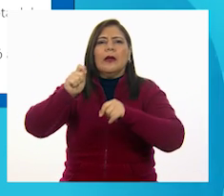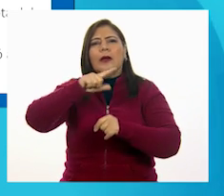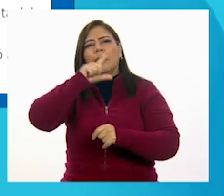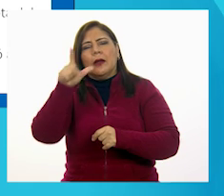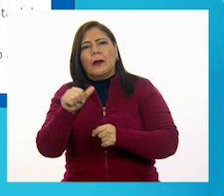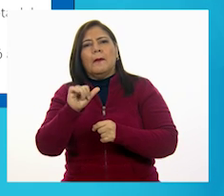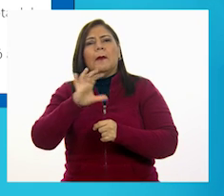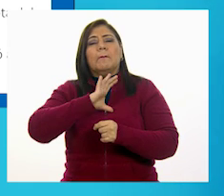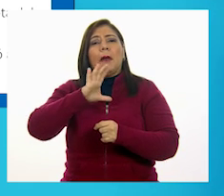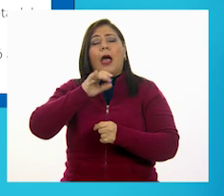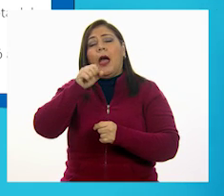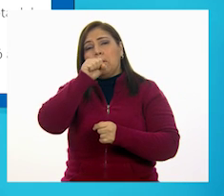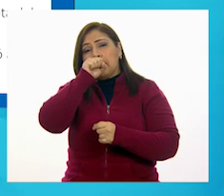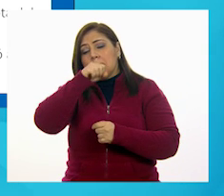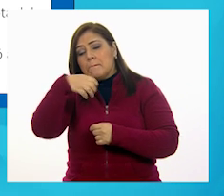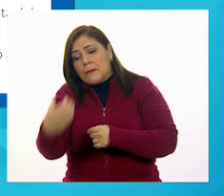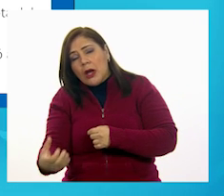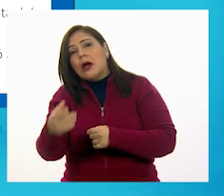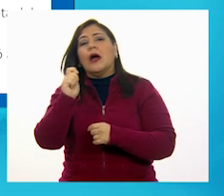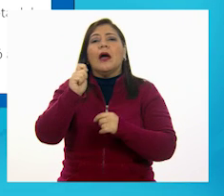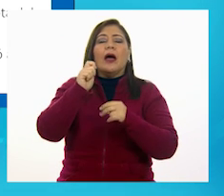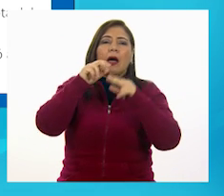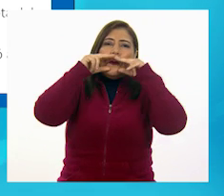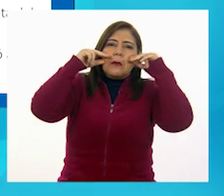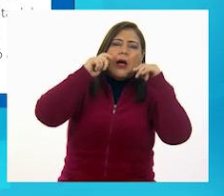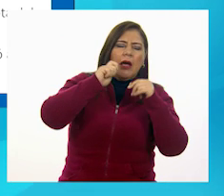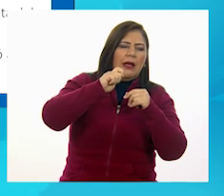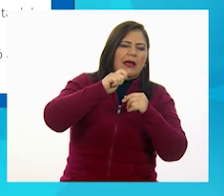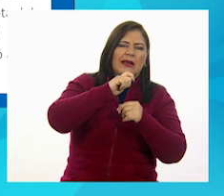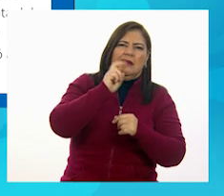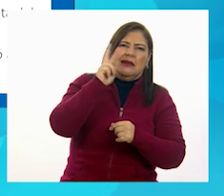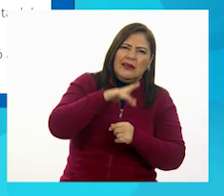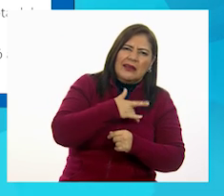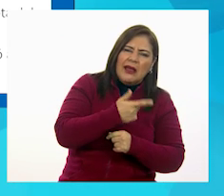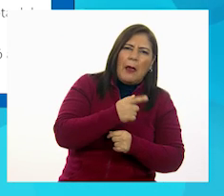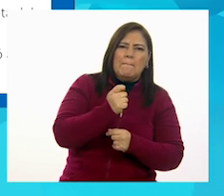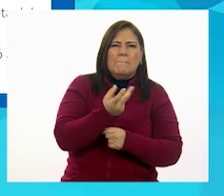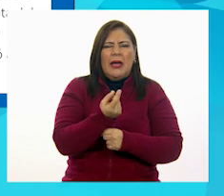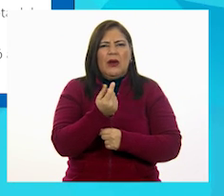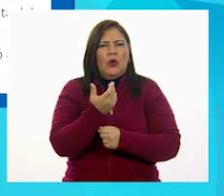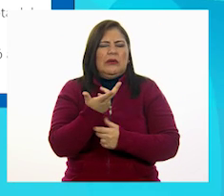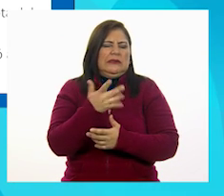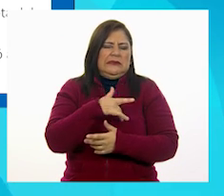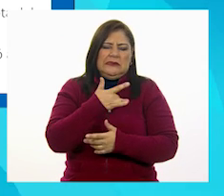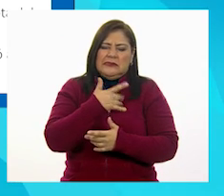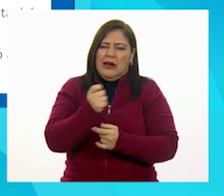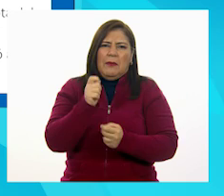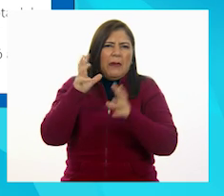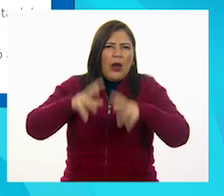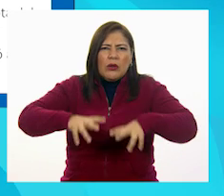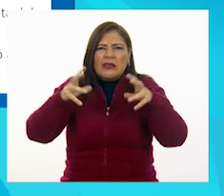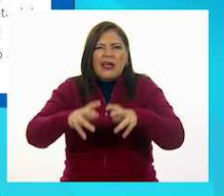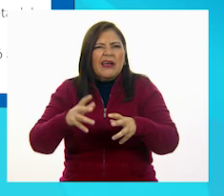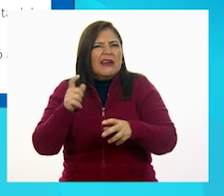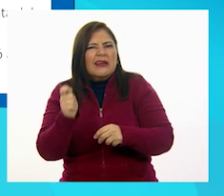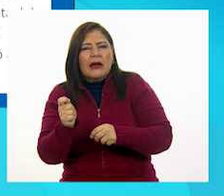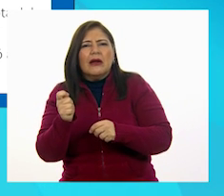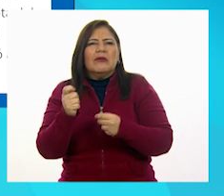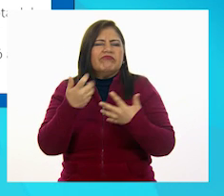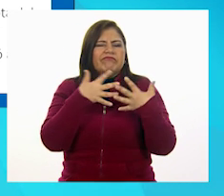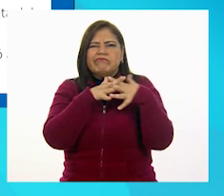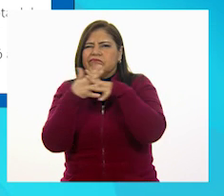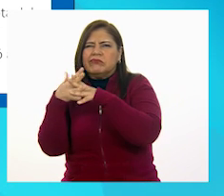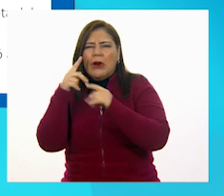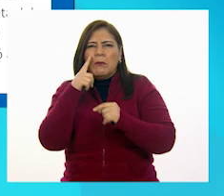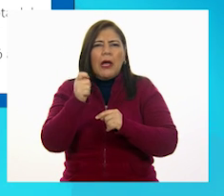al bebé el biberón, al ladrón el bigote del señor le cayó, el perro y la pelota del perro al señor